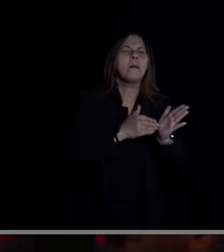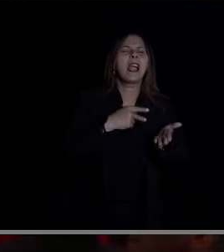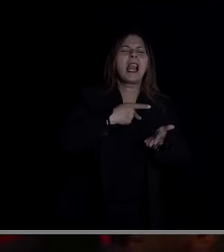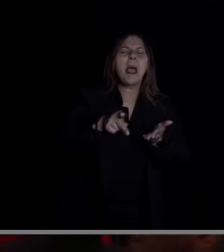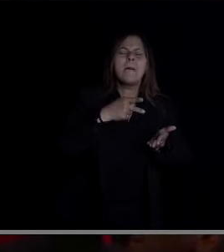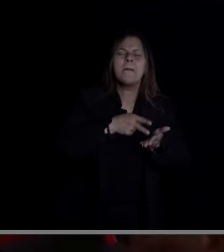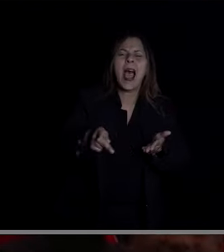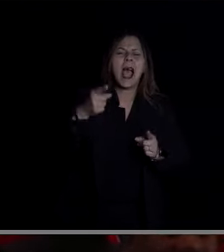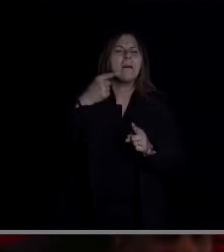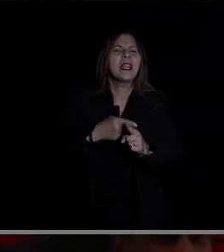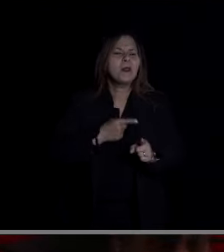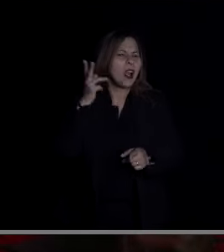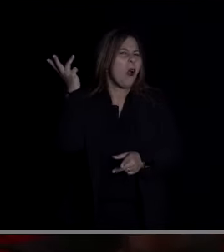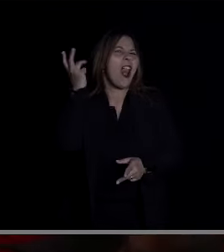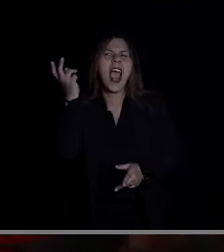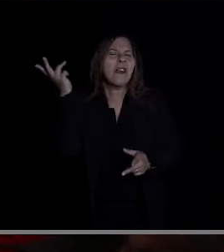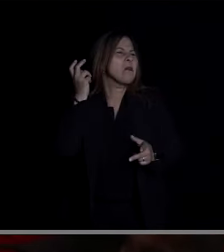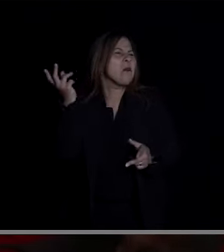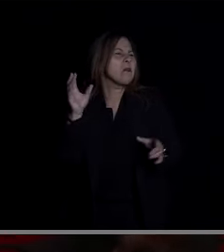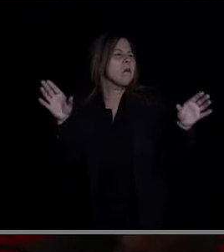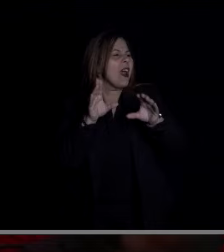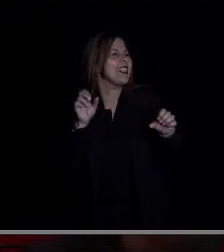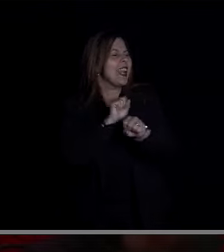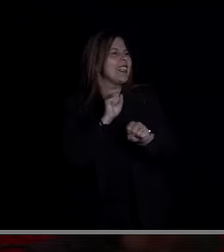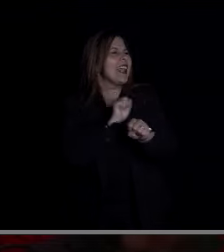mensuales, ¿cuánto? No los oigo. Por hacer el trabajo.